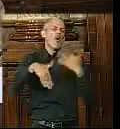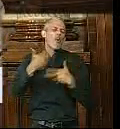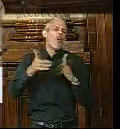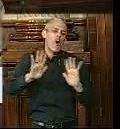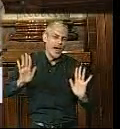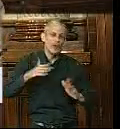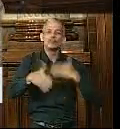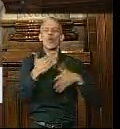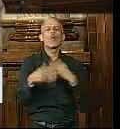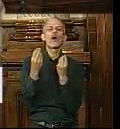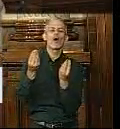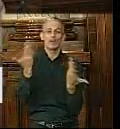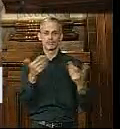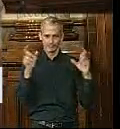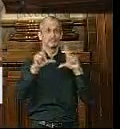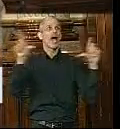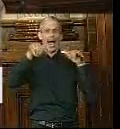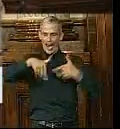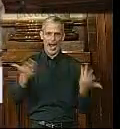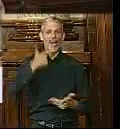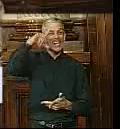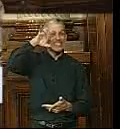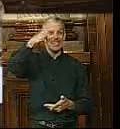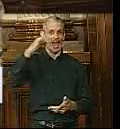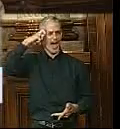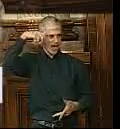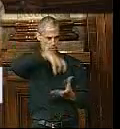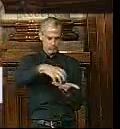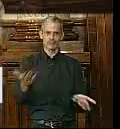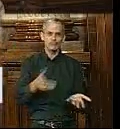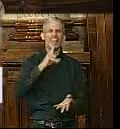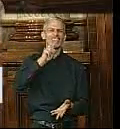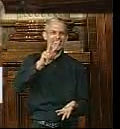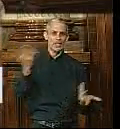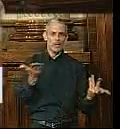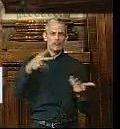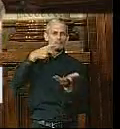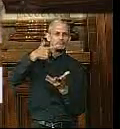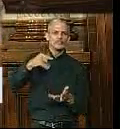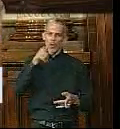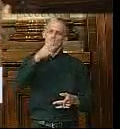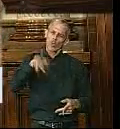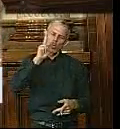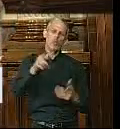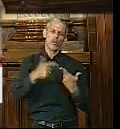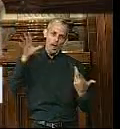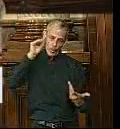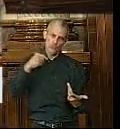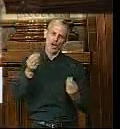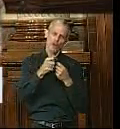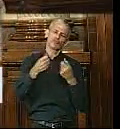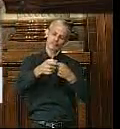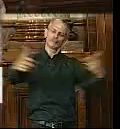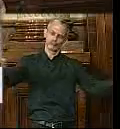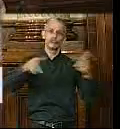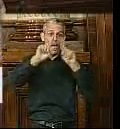que tiene que ver con el canal en donde estamos, Senado TV, un canal que además de verlo y escucharlo, una gran audiencia,